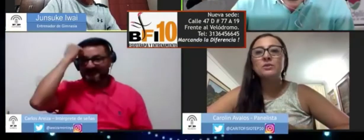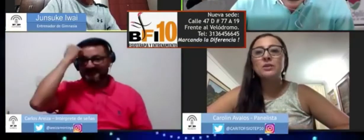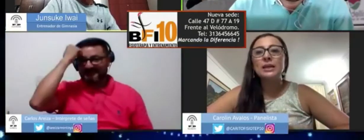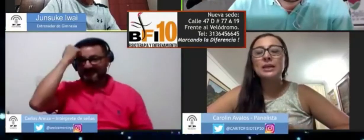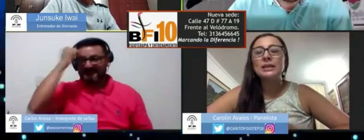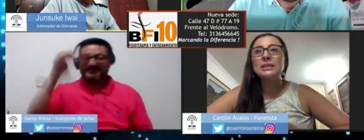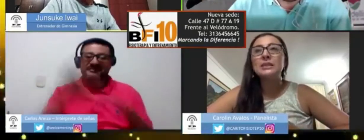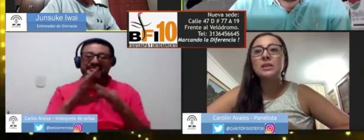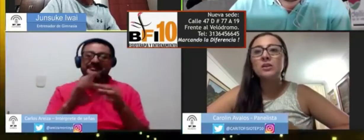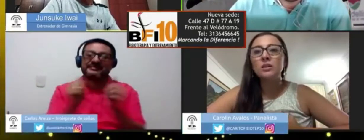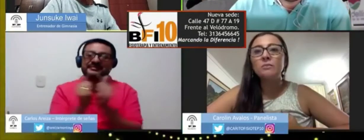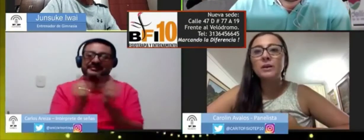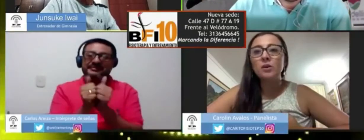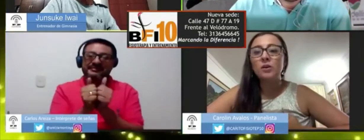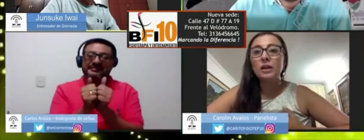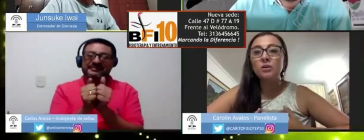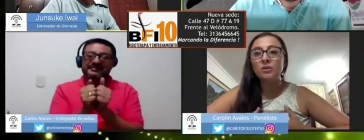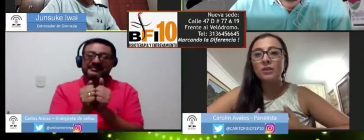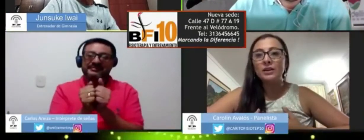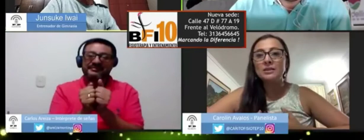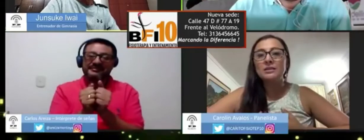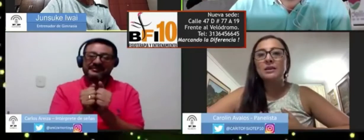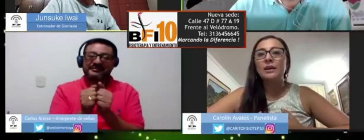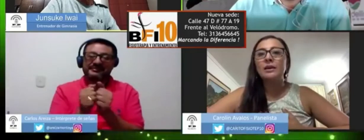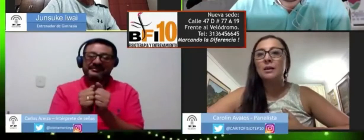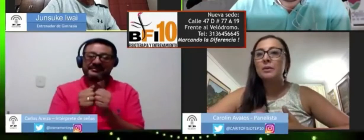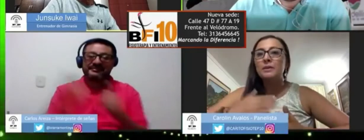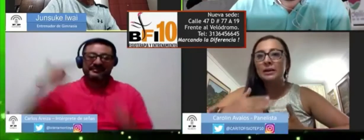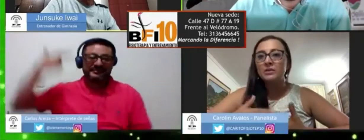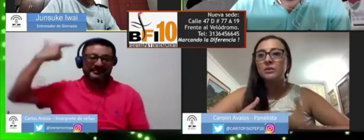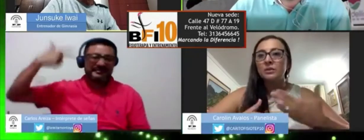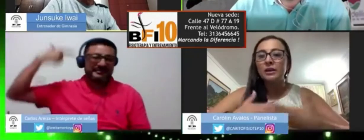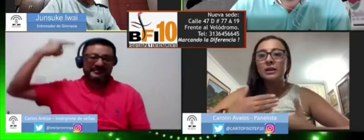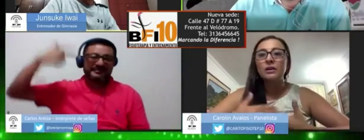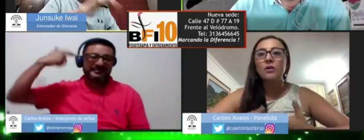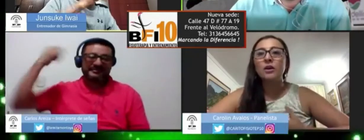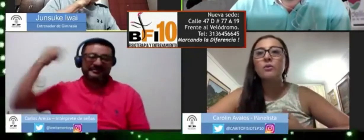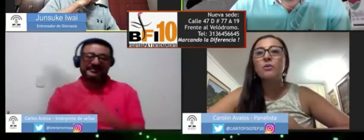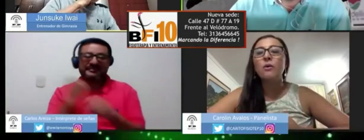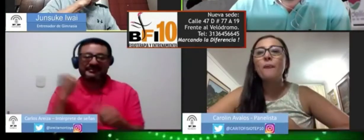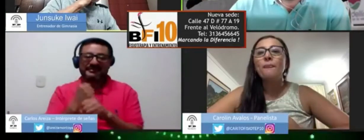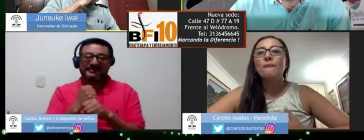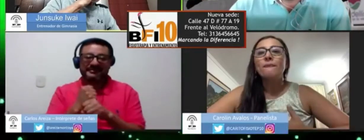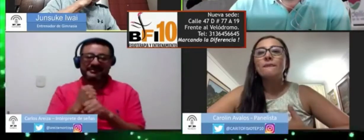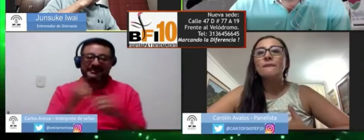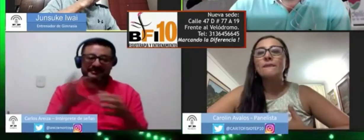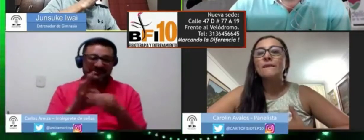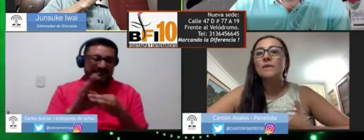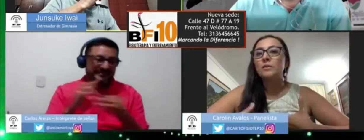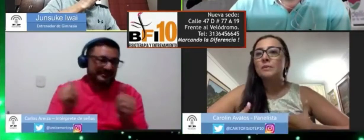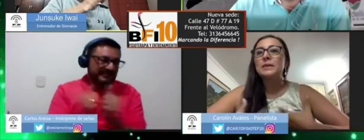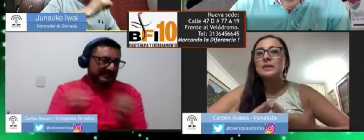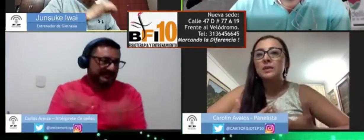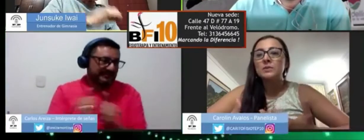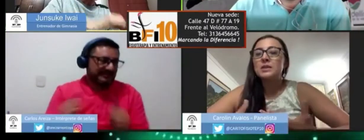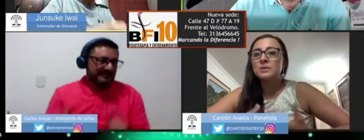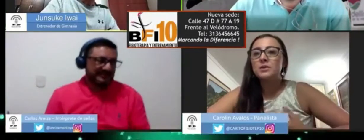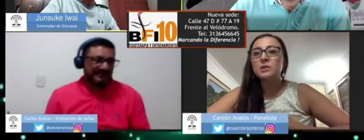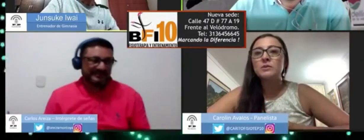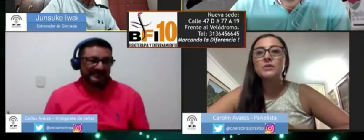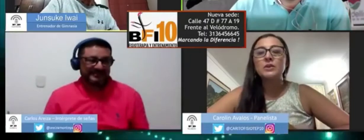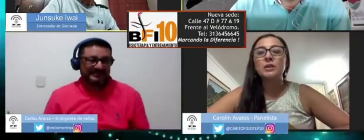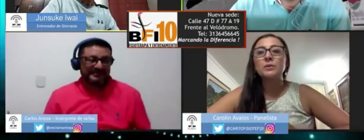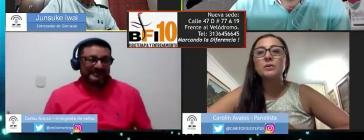compartimos el ciclo olímpico a Londres en la preparación de Jorge Hugo, prestando mis servicios